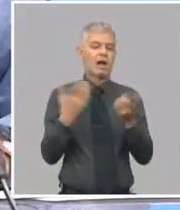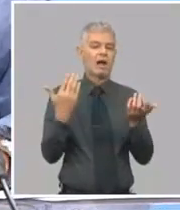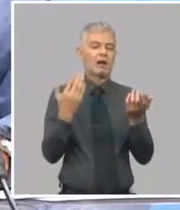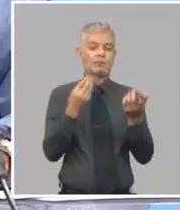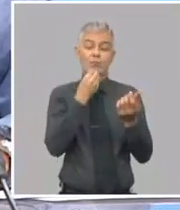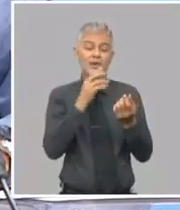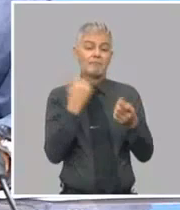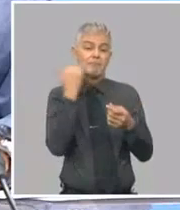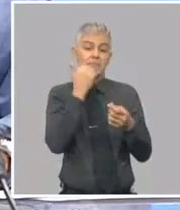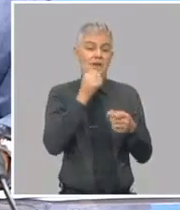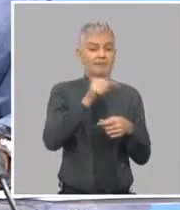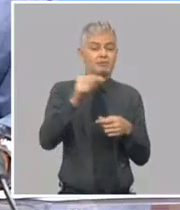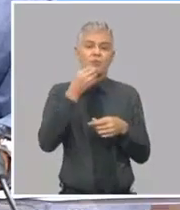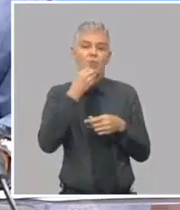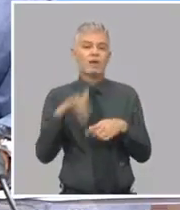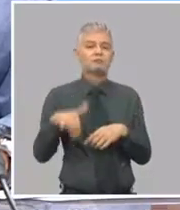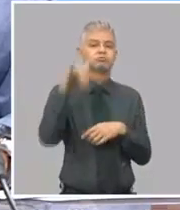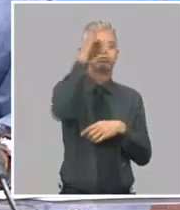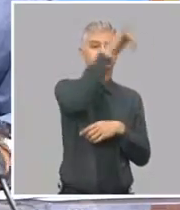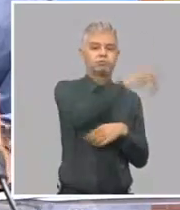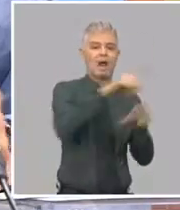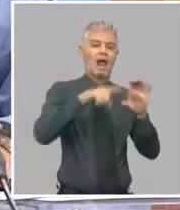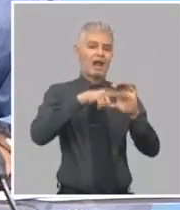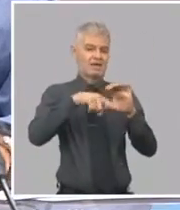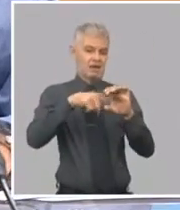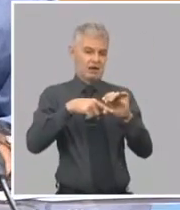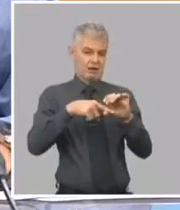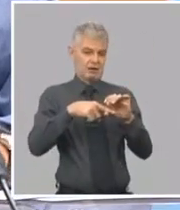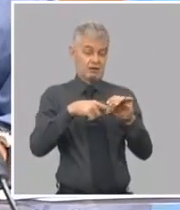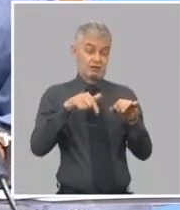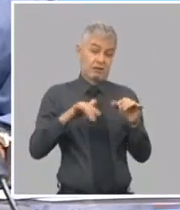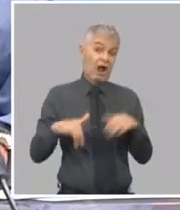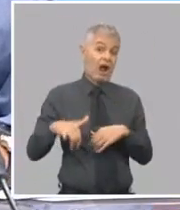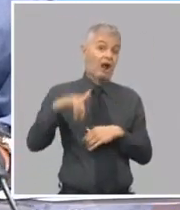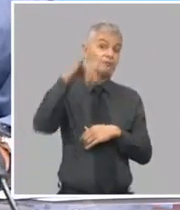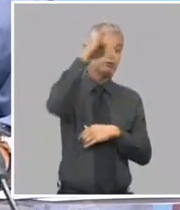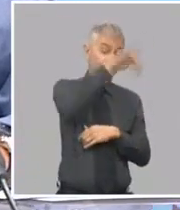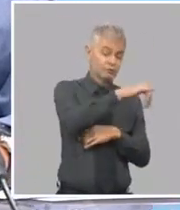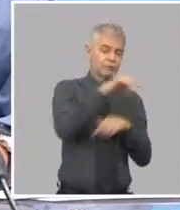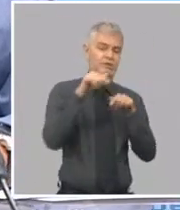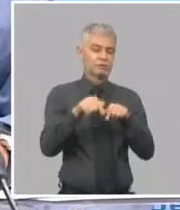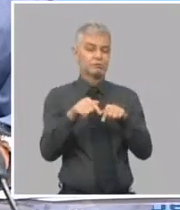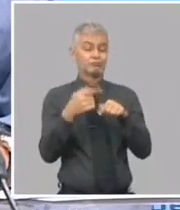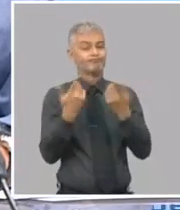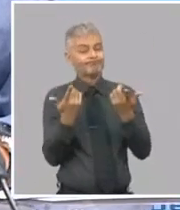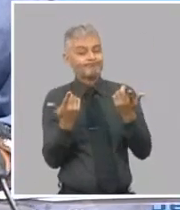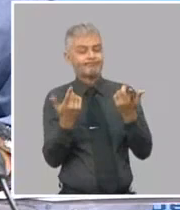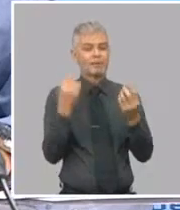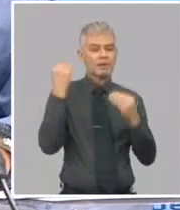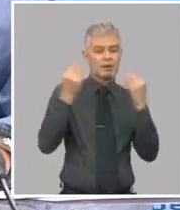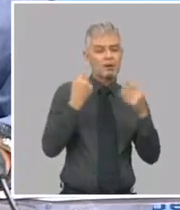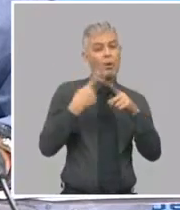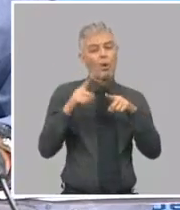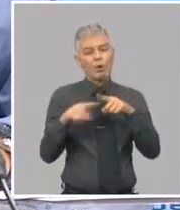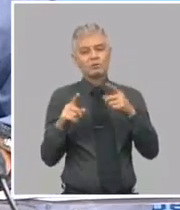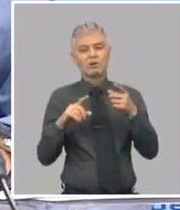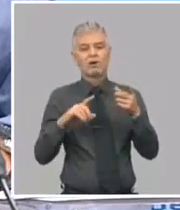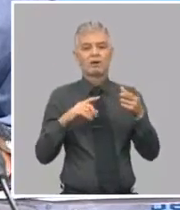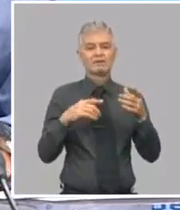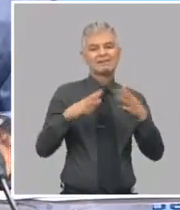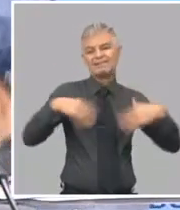eso como se conoce la aviación está sometida a otras a otras restricciones